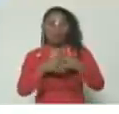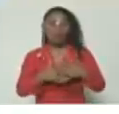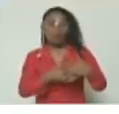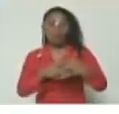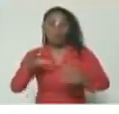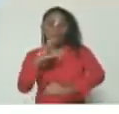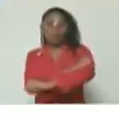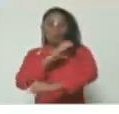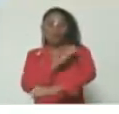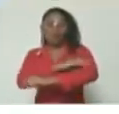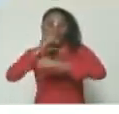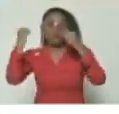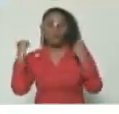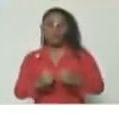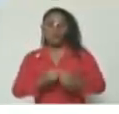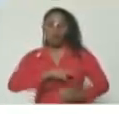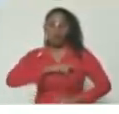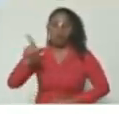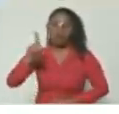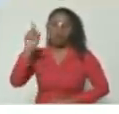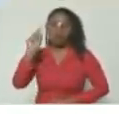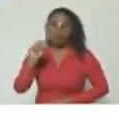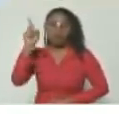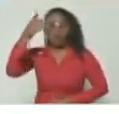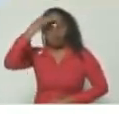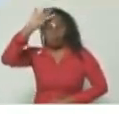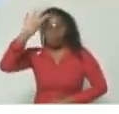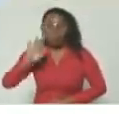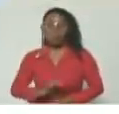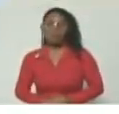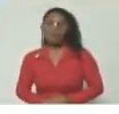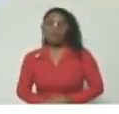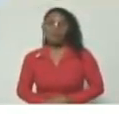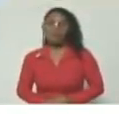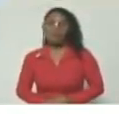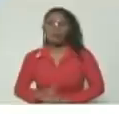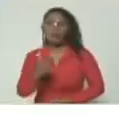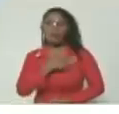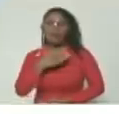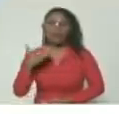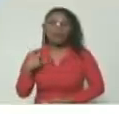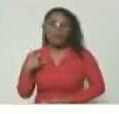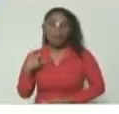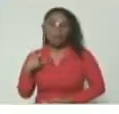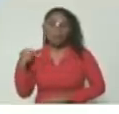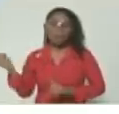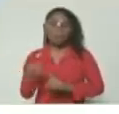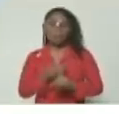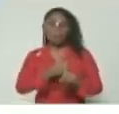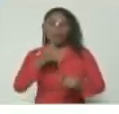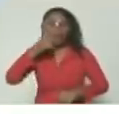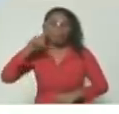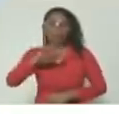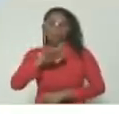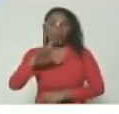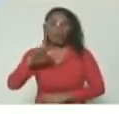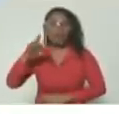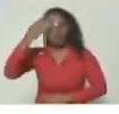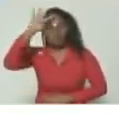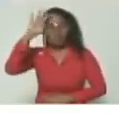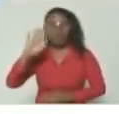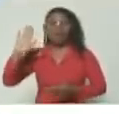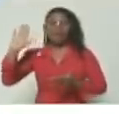opositores extremistas también en Cuba quieren paliar y ayudar al pueblo de Cuba, que